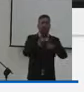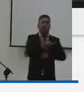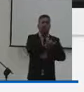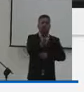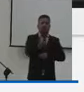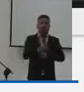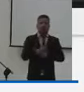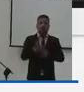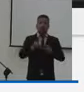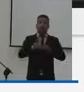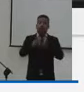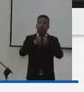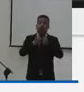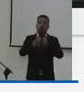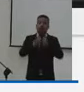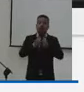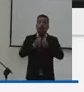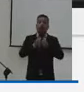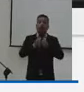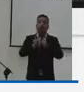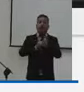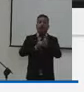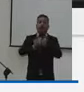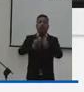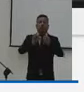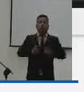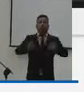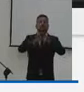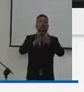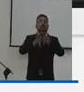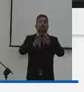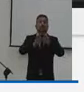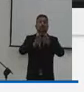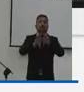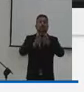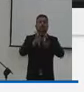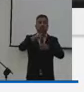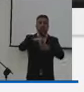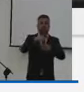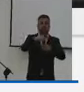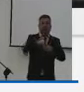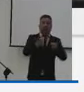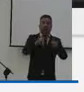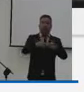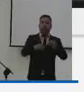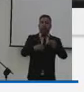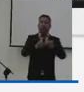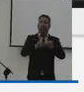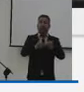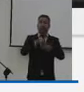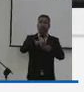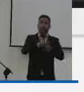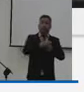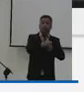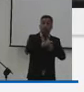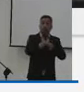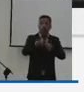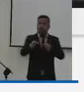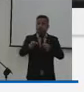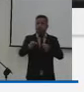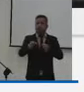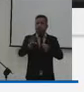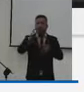el periodismo deportivo definitivamente nos parece importantísimo que esté visibilizado también los municipios